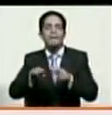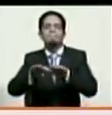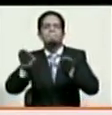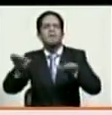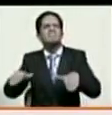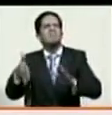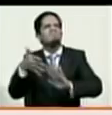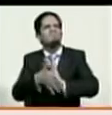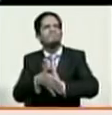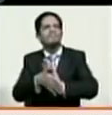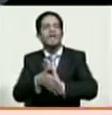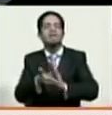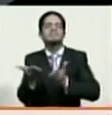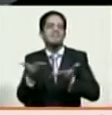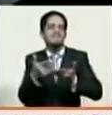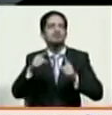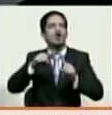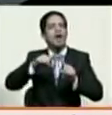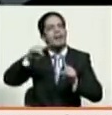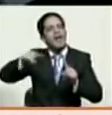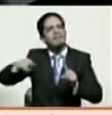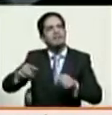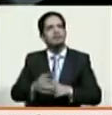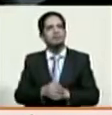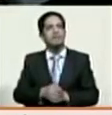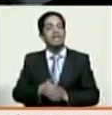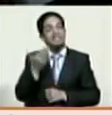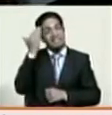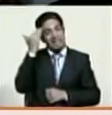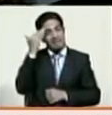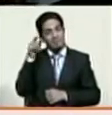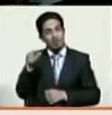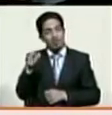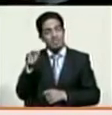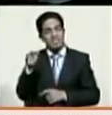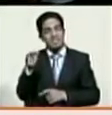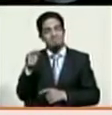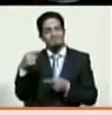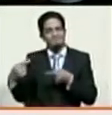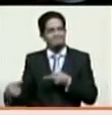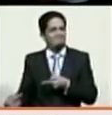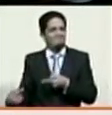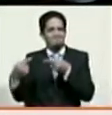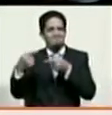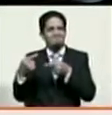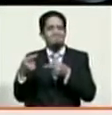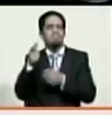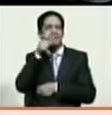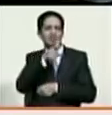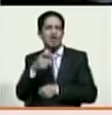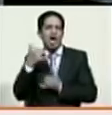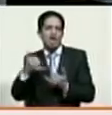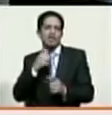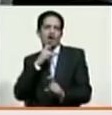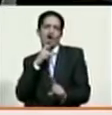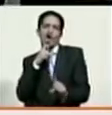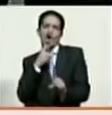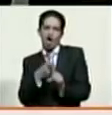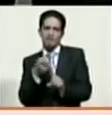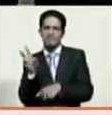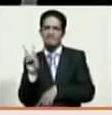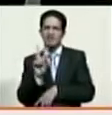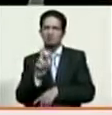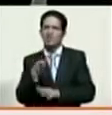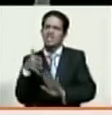de electricidad. Sabemos que uno de los objetivos enemigos de quienes hoy arremeten contra nuestra patria